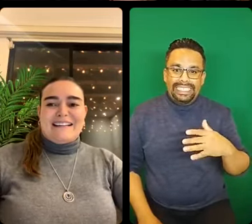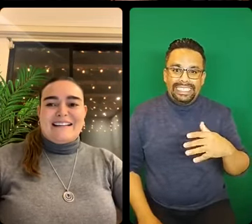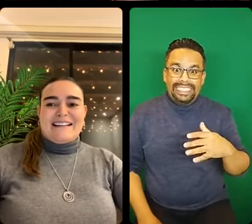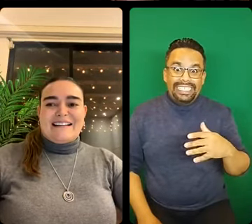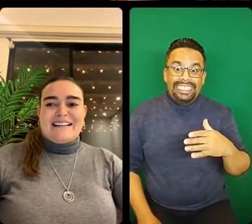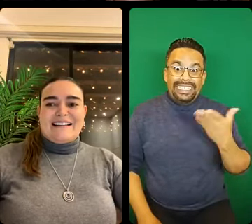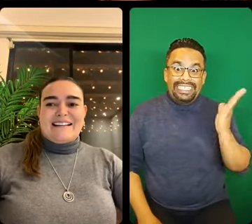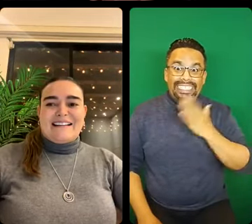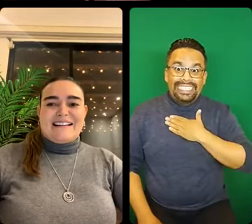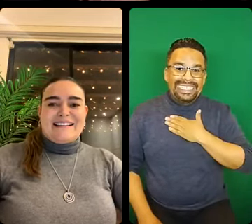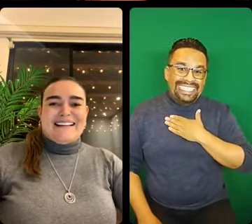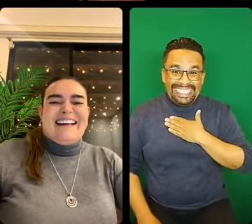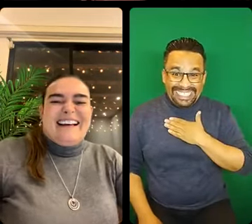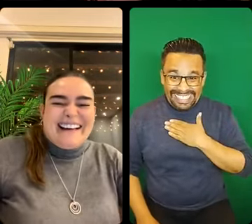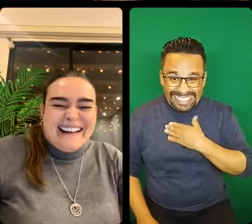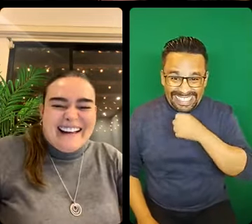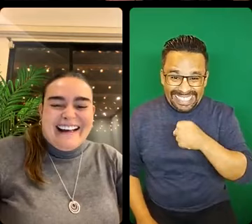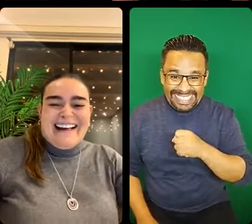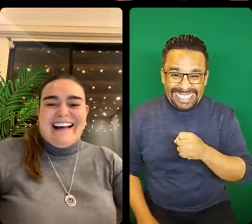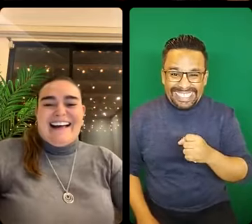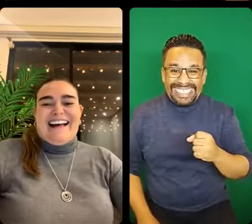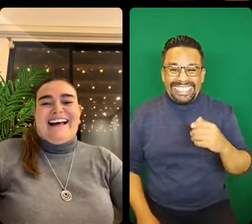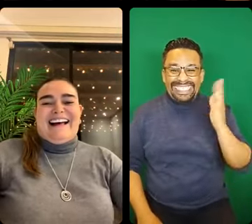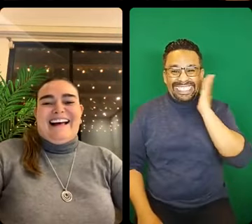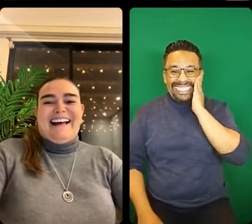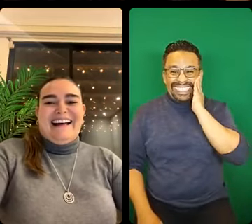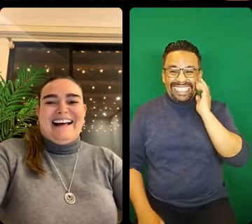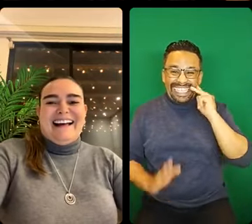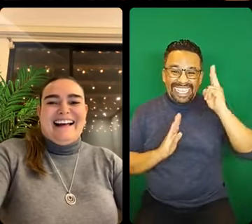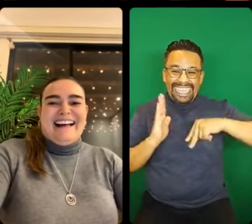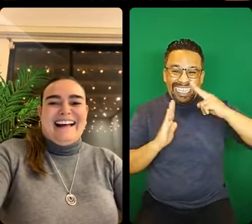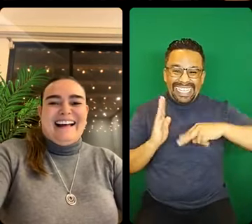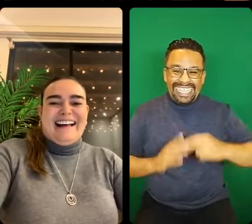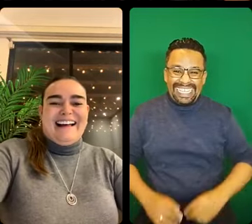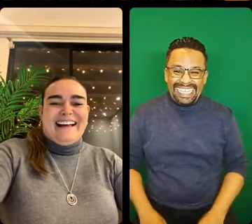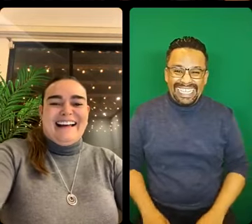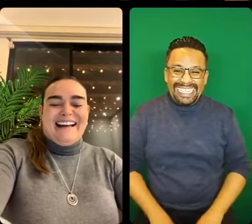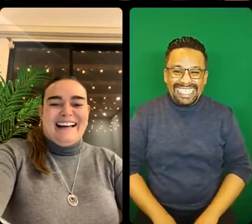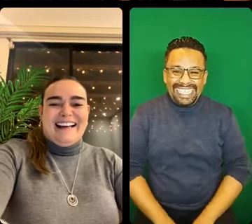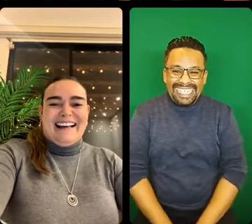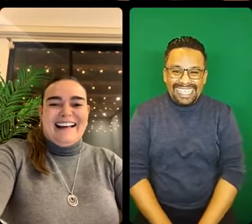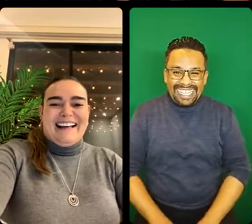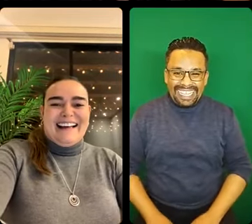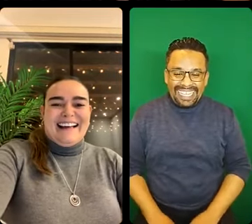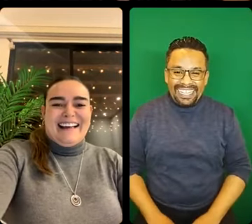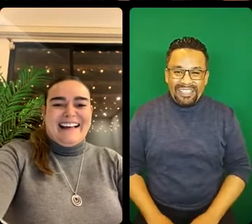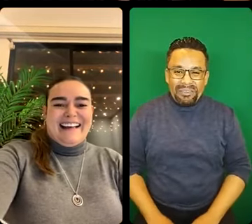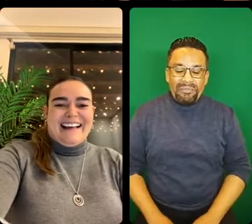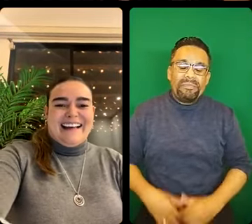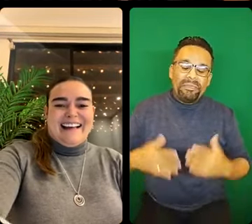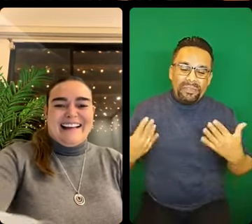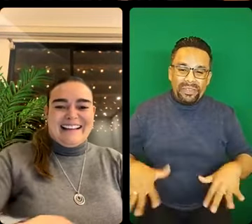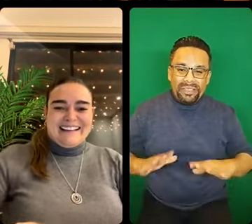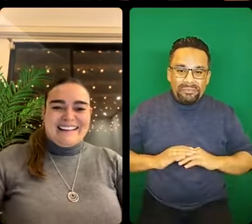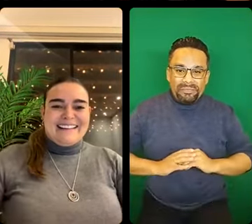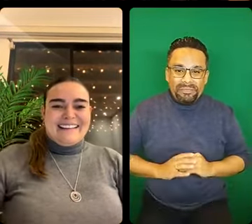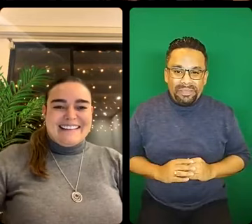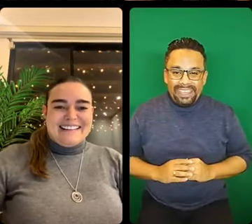empiece a notar la edad con la lectura de esto, por favor. Ya, aquí puedo.